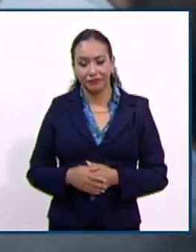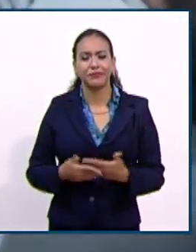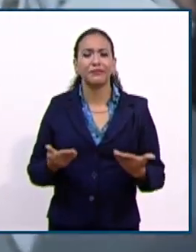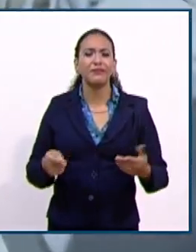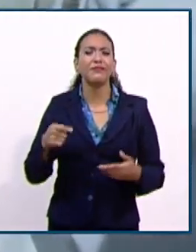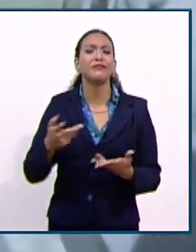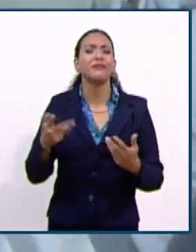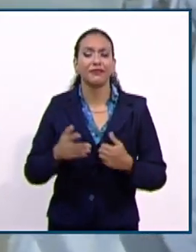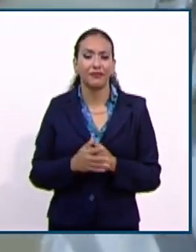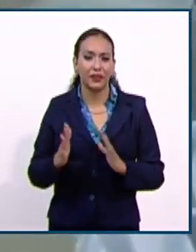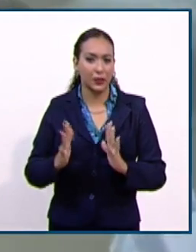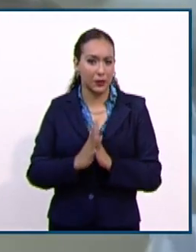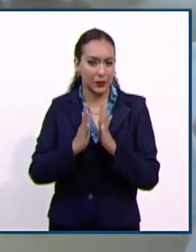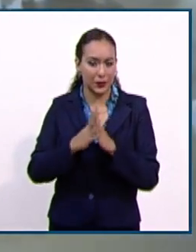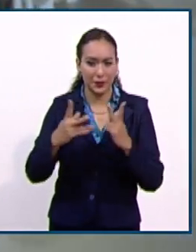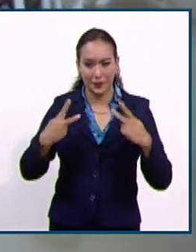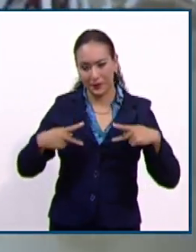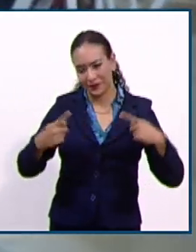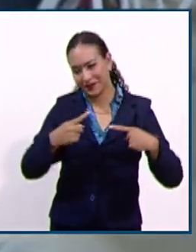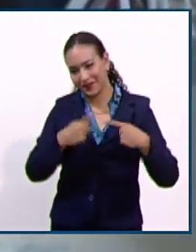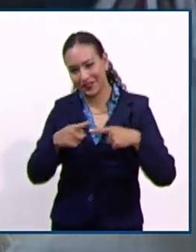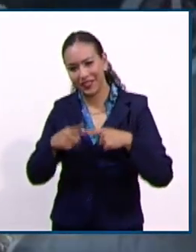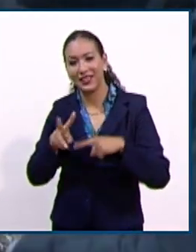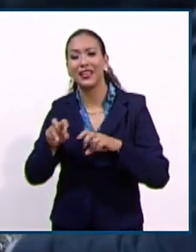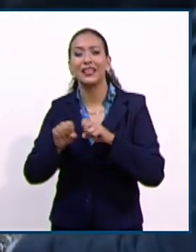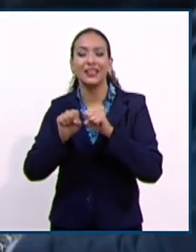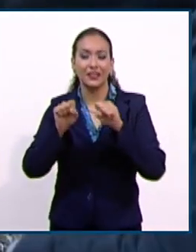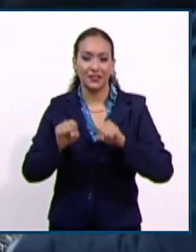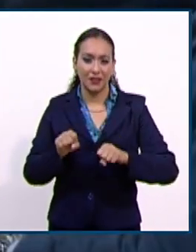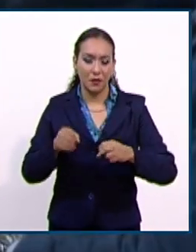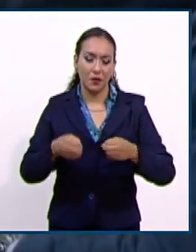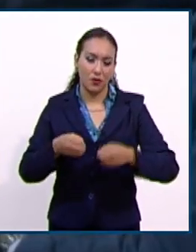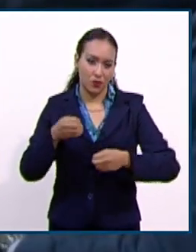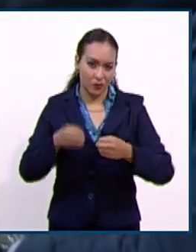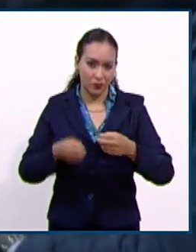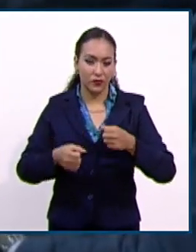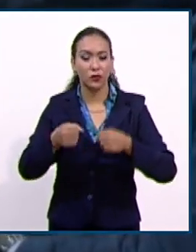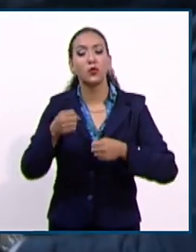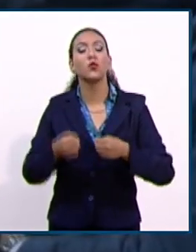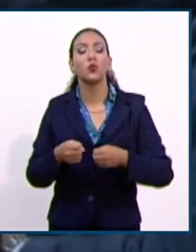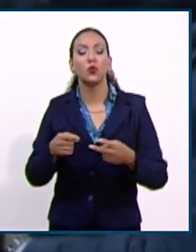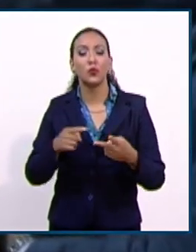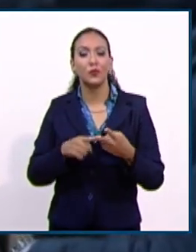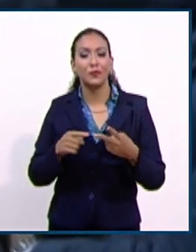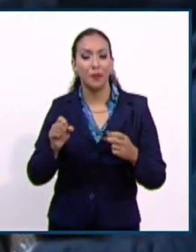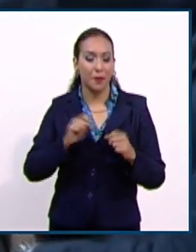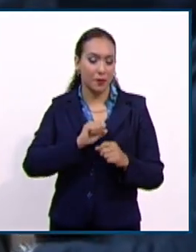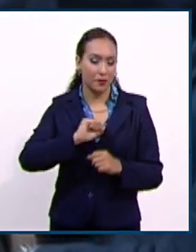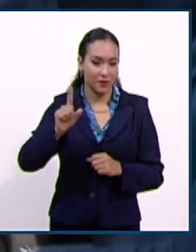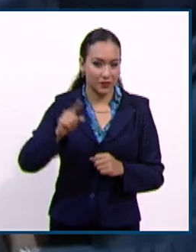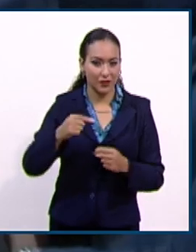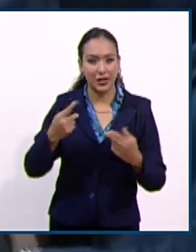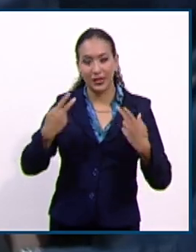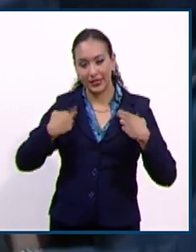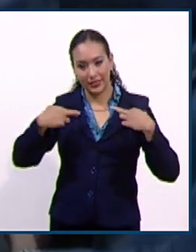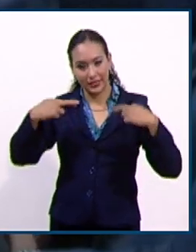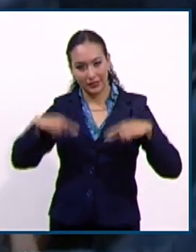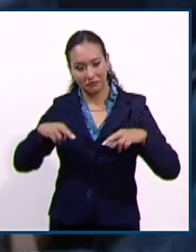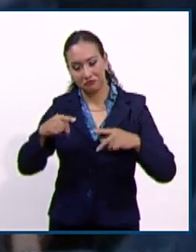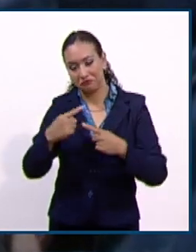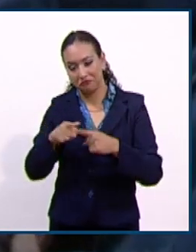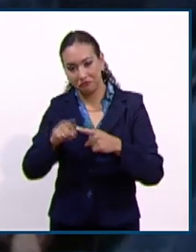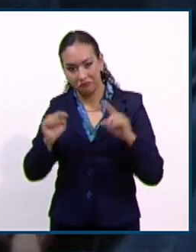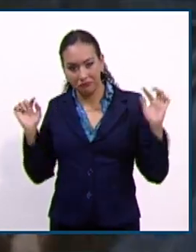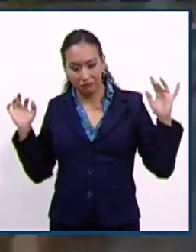ocasión participarán usuarios y operadores del sistema de seguridad, justicia, académicos, especialistas y representantes de la